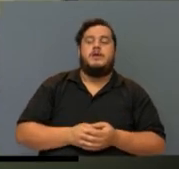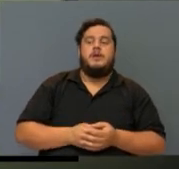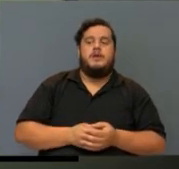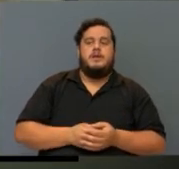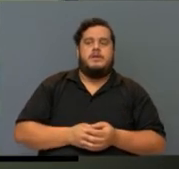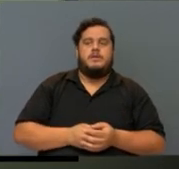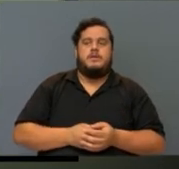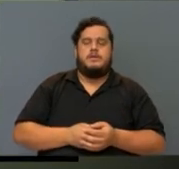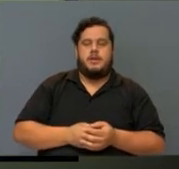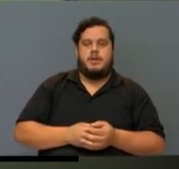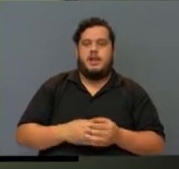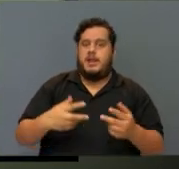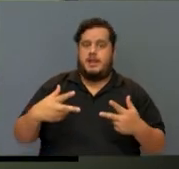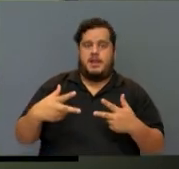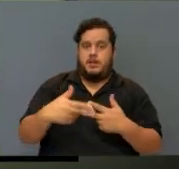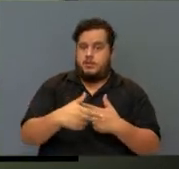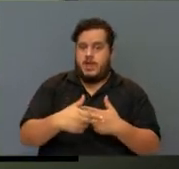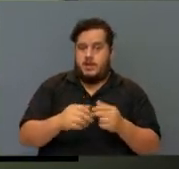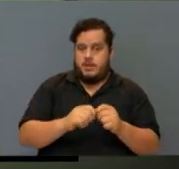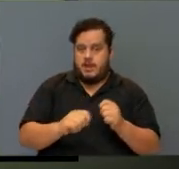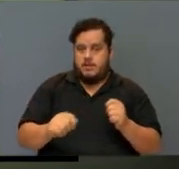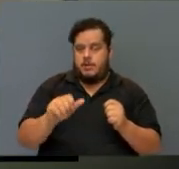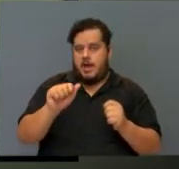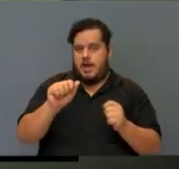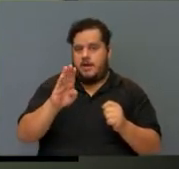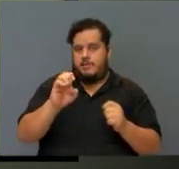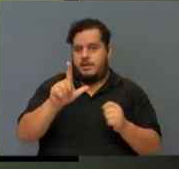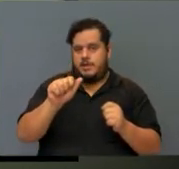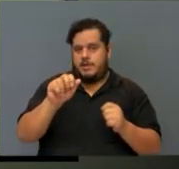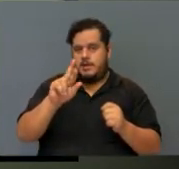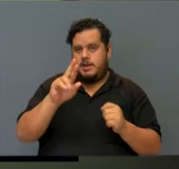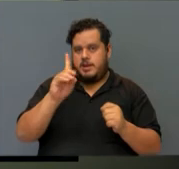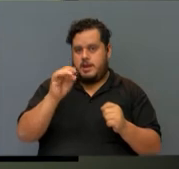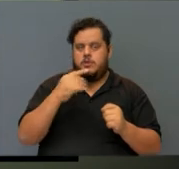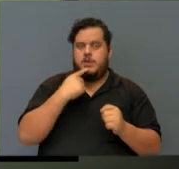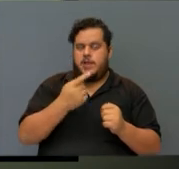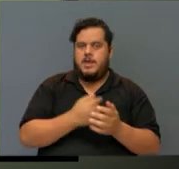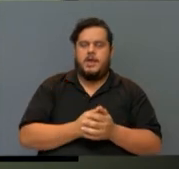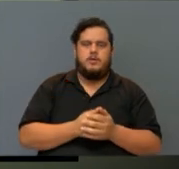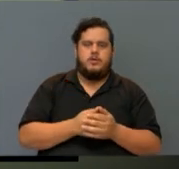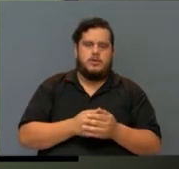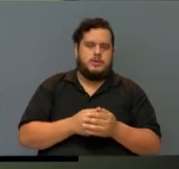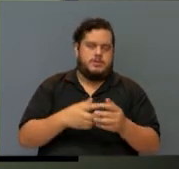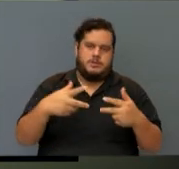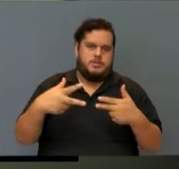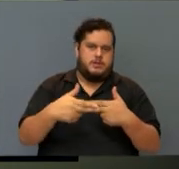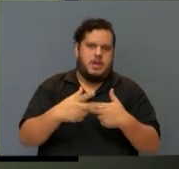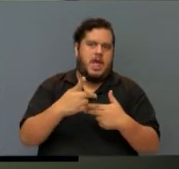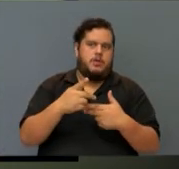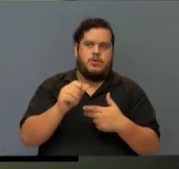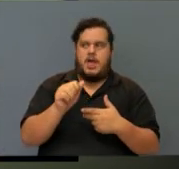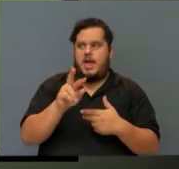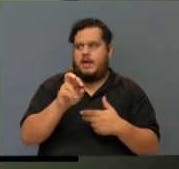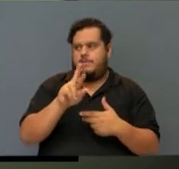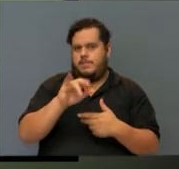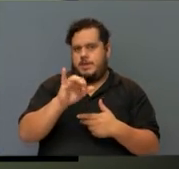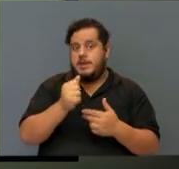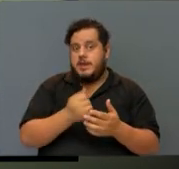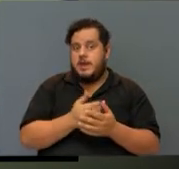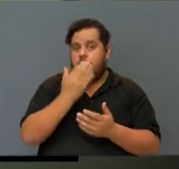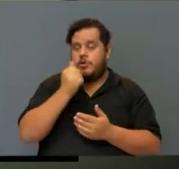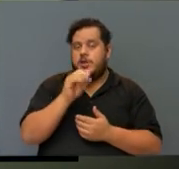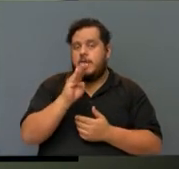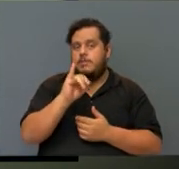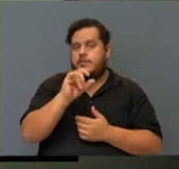le cortaron el cable a bilardo y le dijeron don carlos se cortó el cable hay una avería porque bilardo